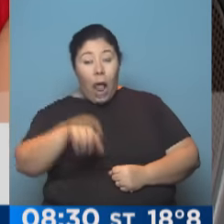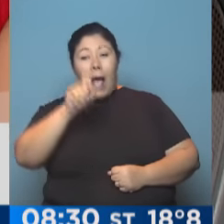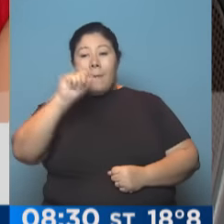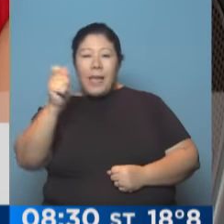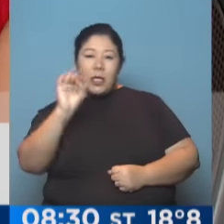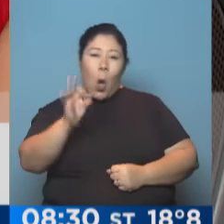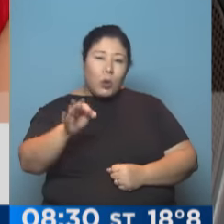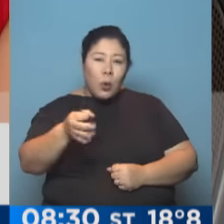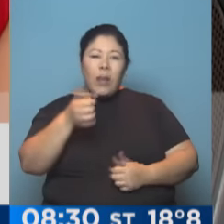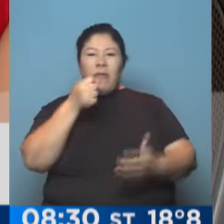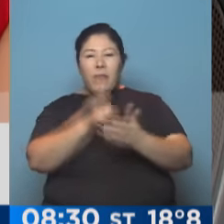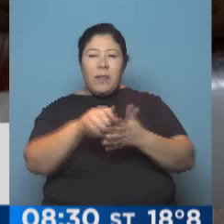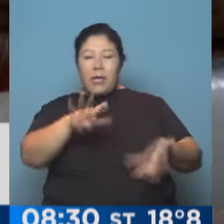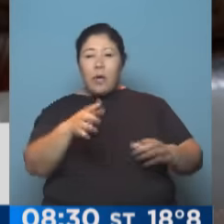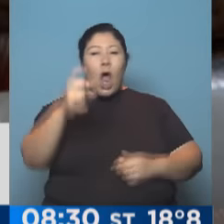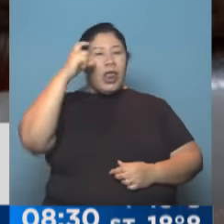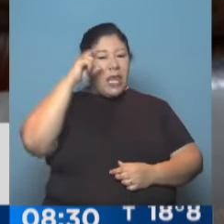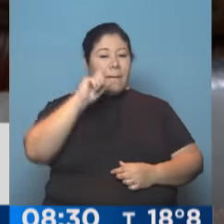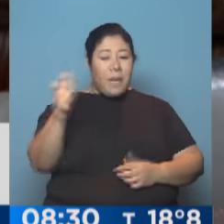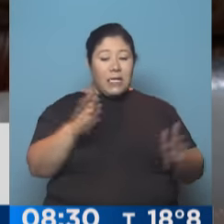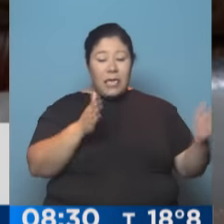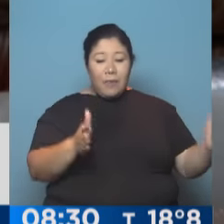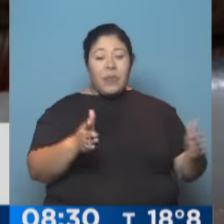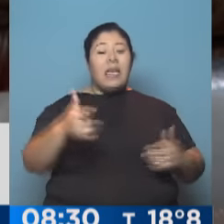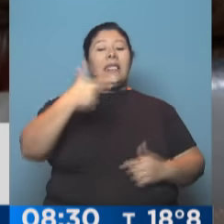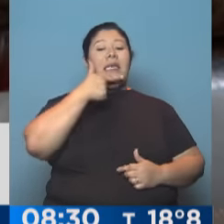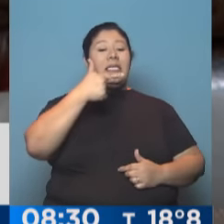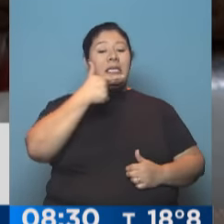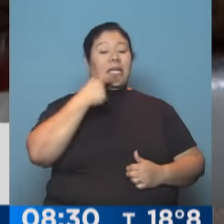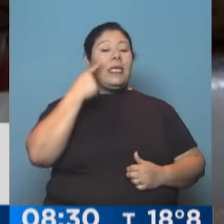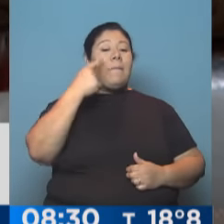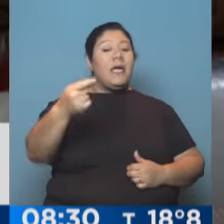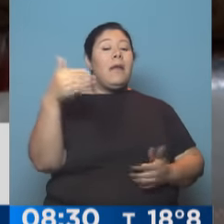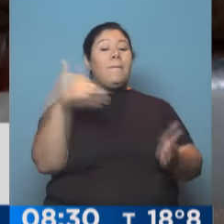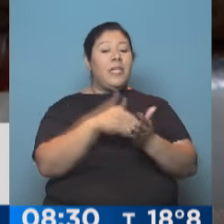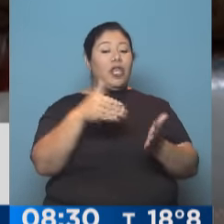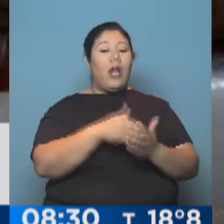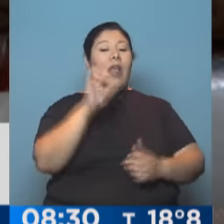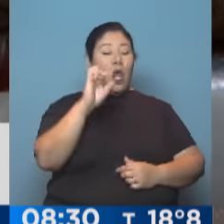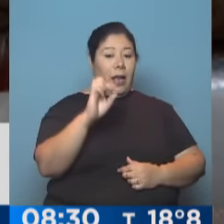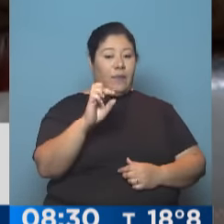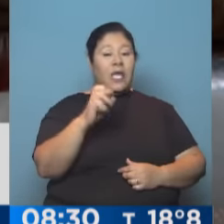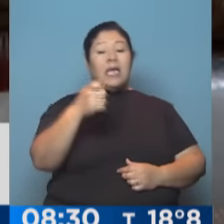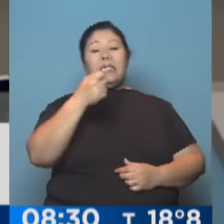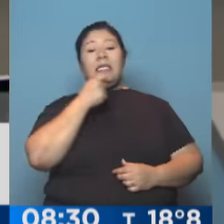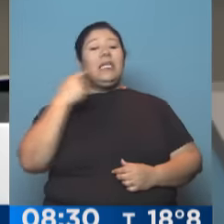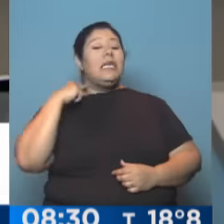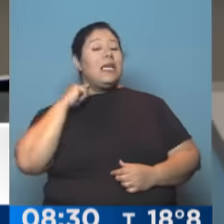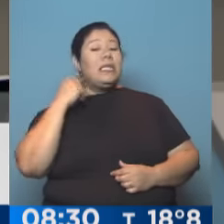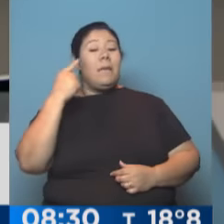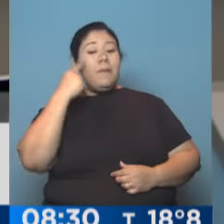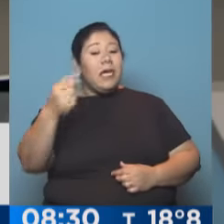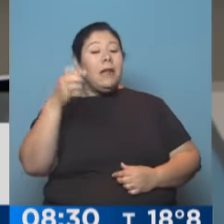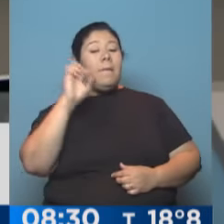meses 10 meses 17000 millones es decí que si están reteniendo todavía esta altura del año 13000 millones estamos hablando de prácticamente un